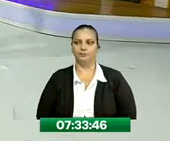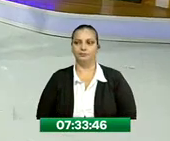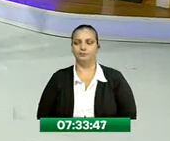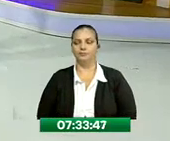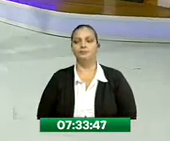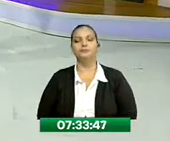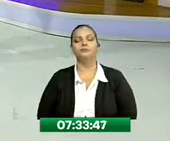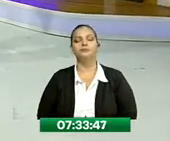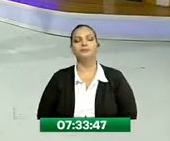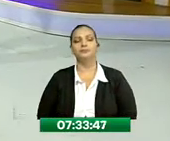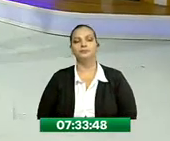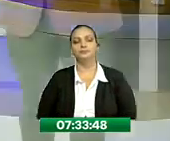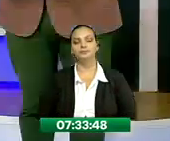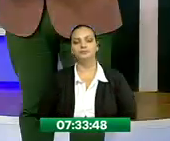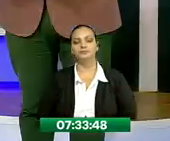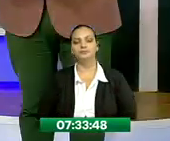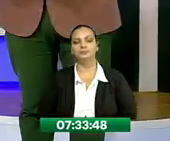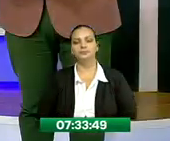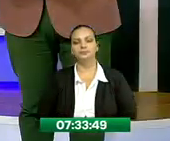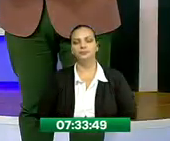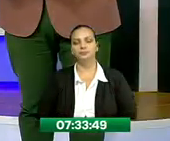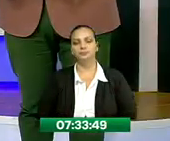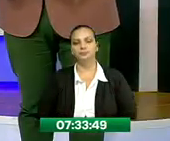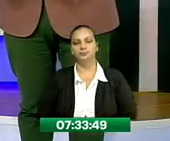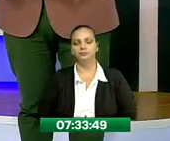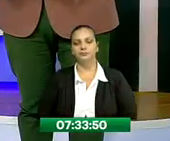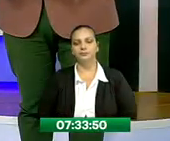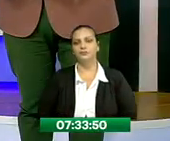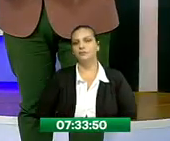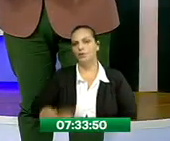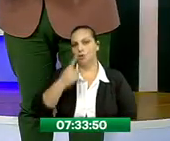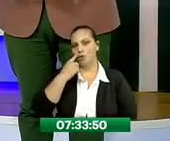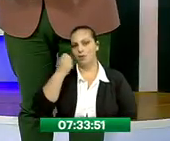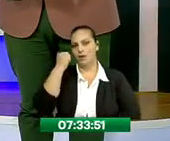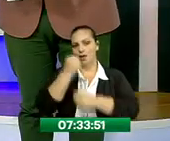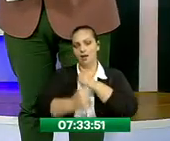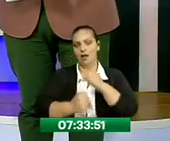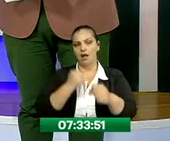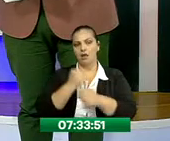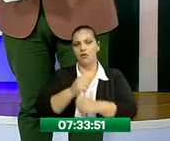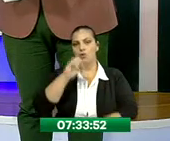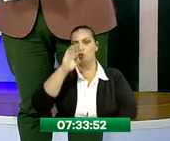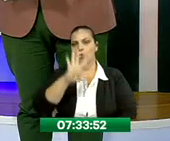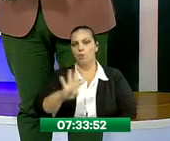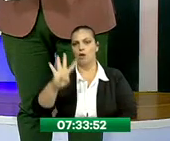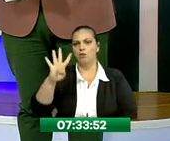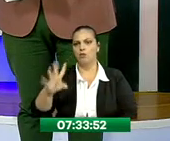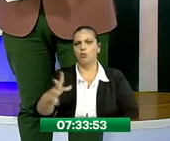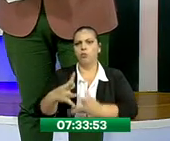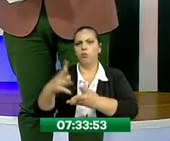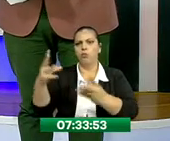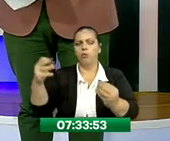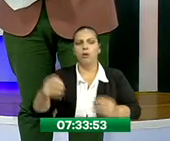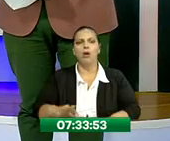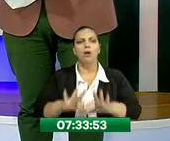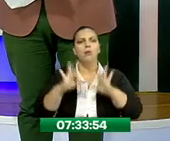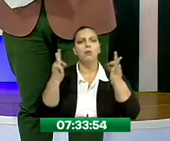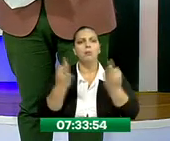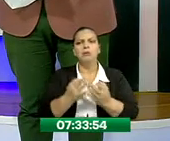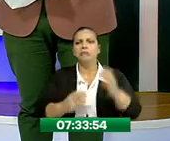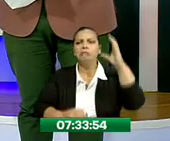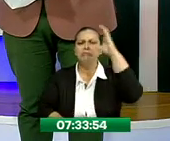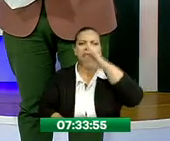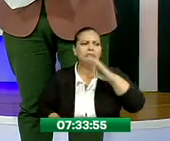Vamos a cambiar de tema para contarles que un hombre de 44 años lleva 9 días desaparecido. Sus